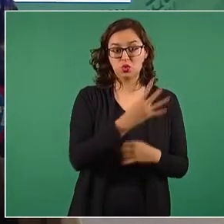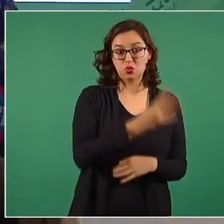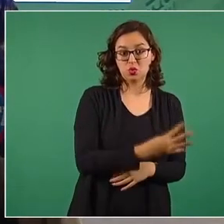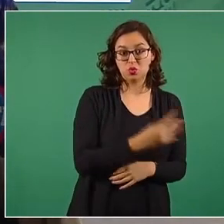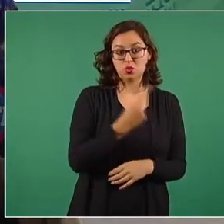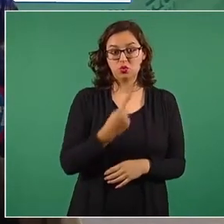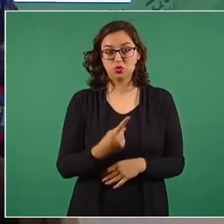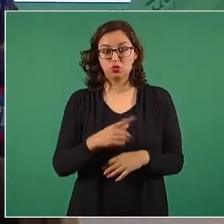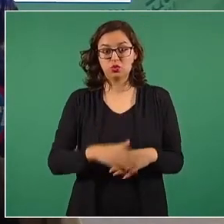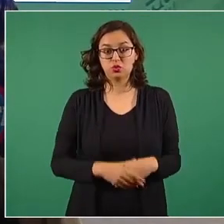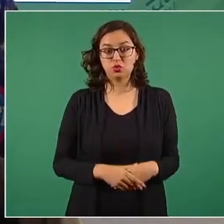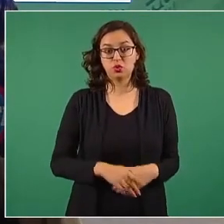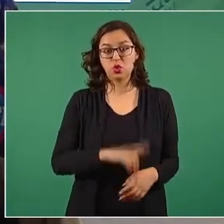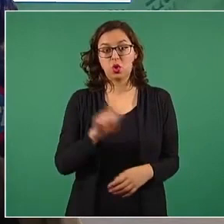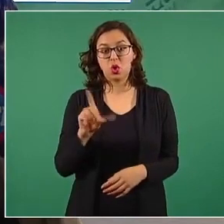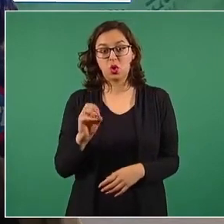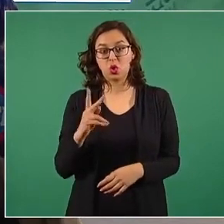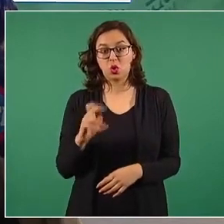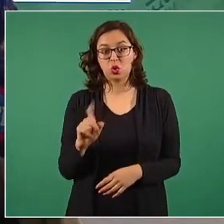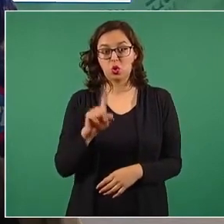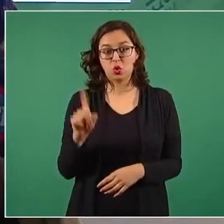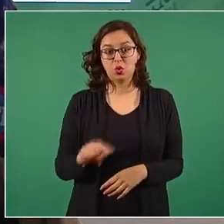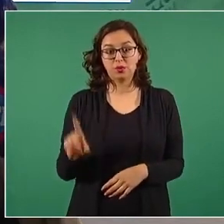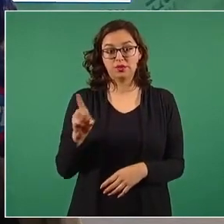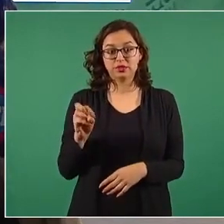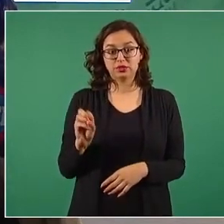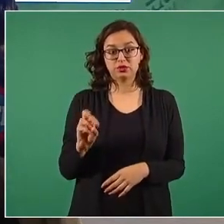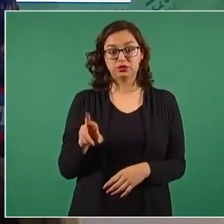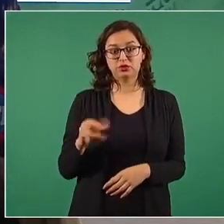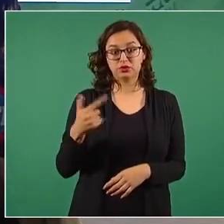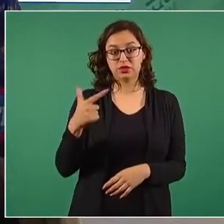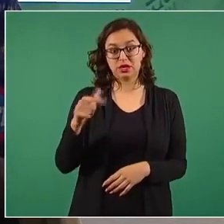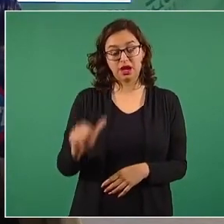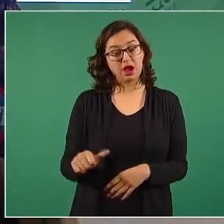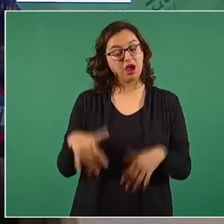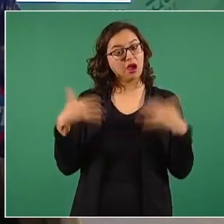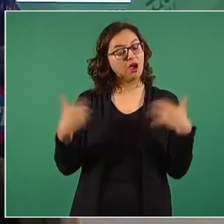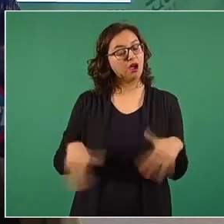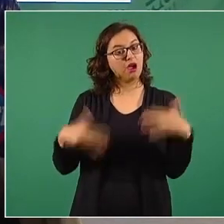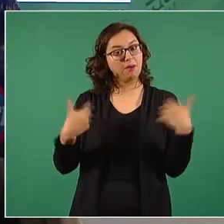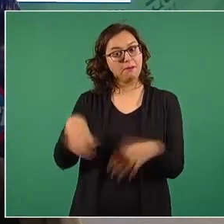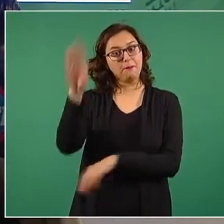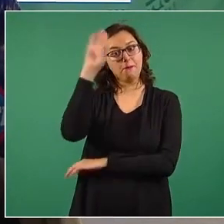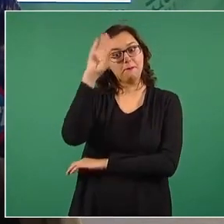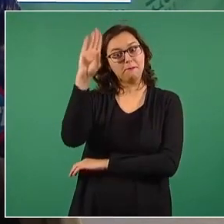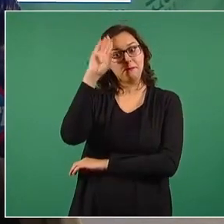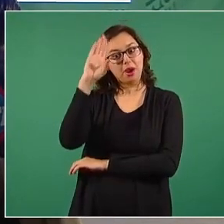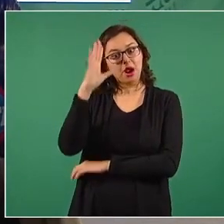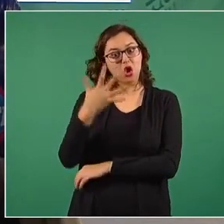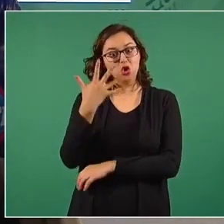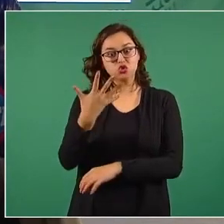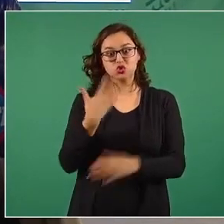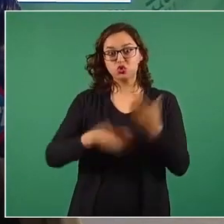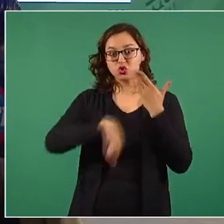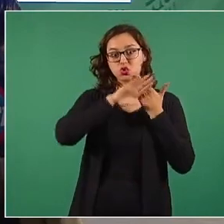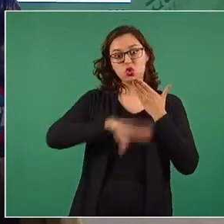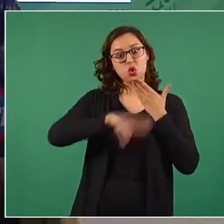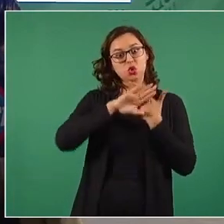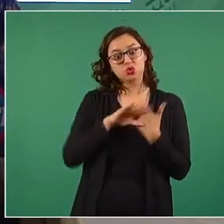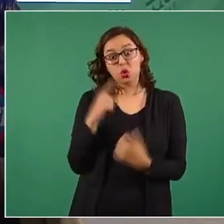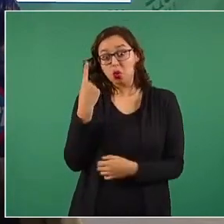Joaquín, te pasaste. 5 y ninguna